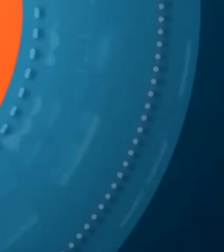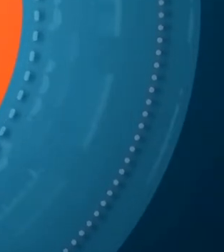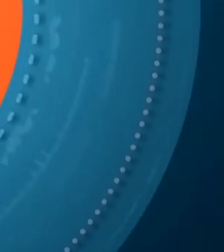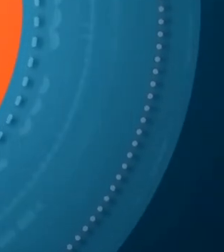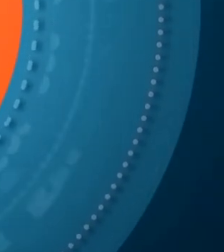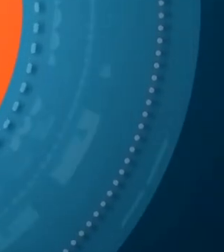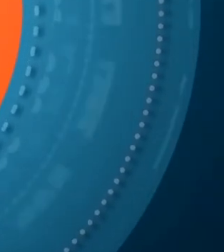Gracias.